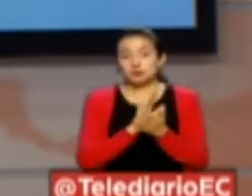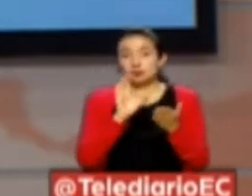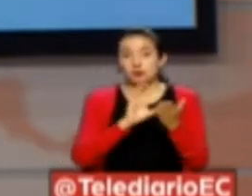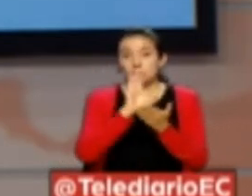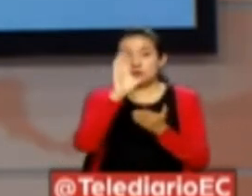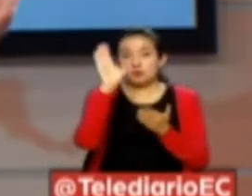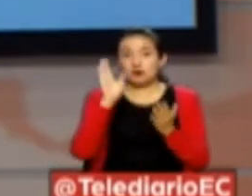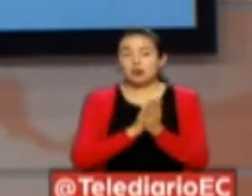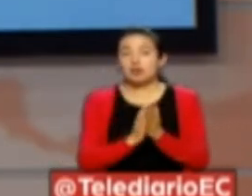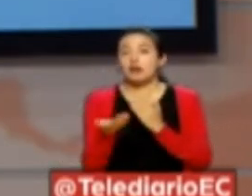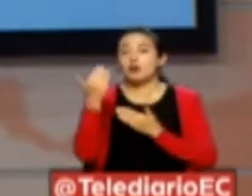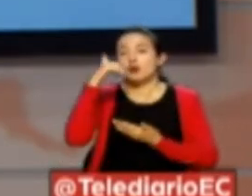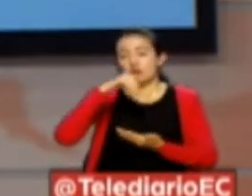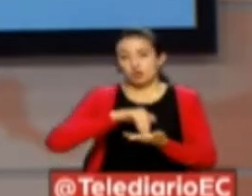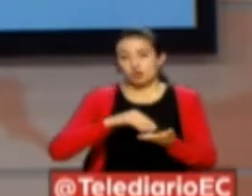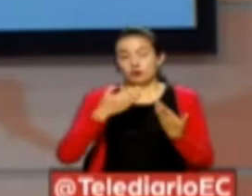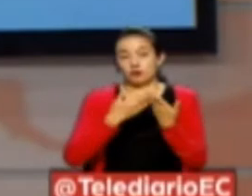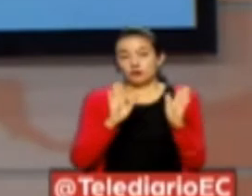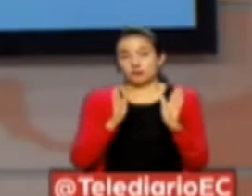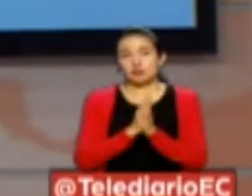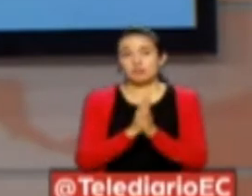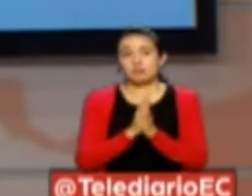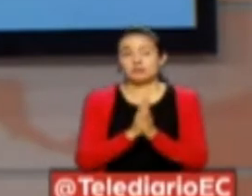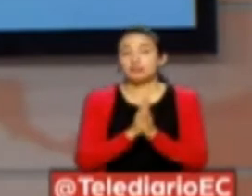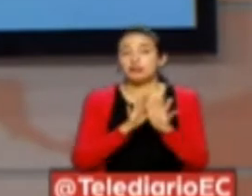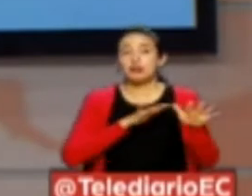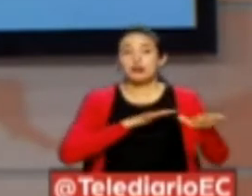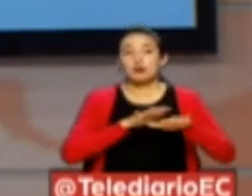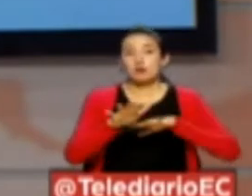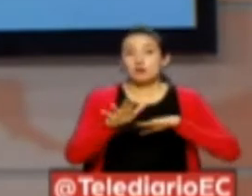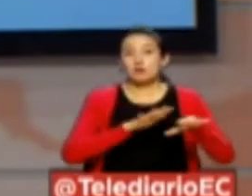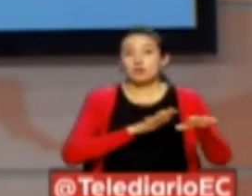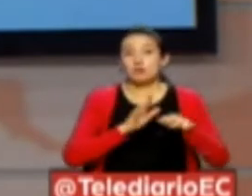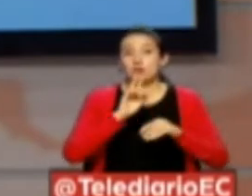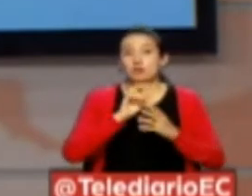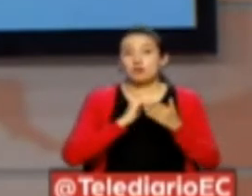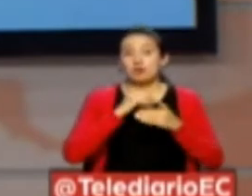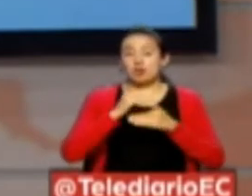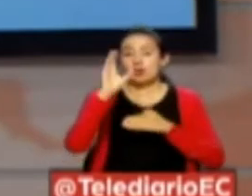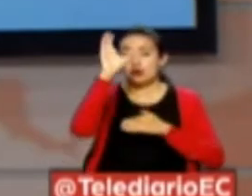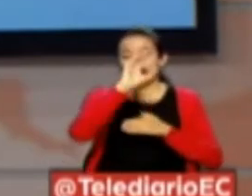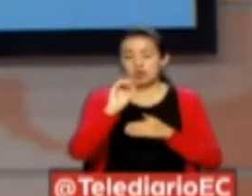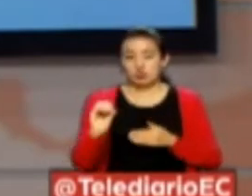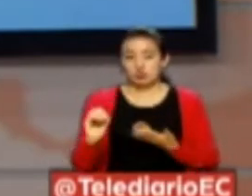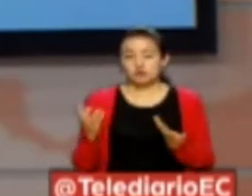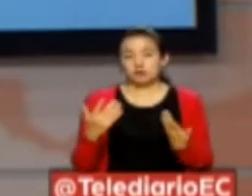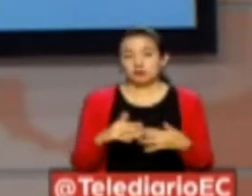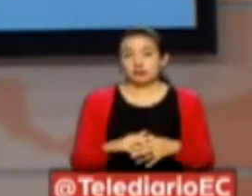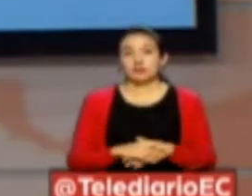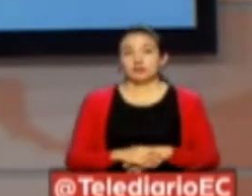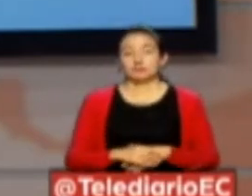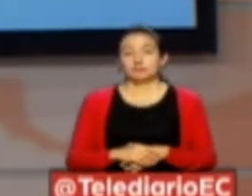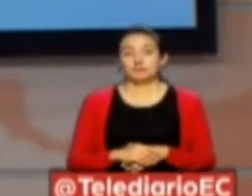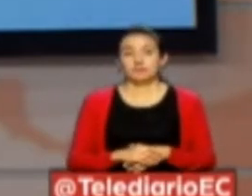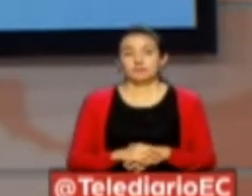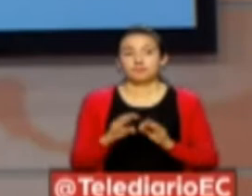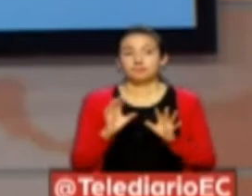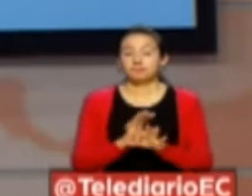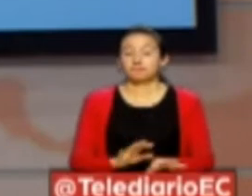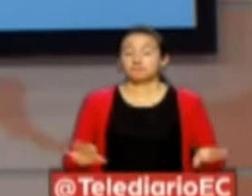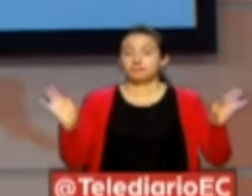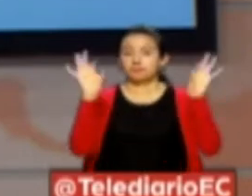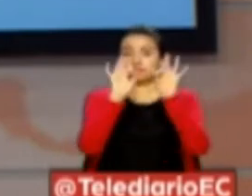2017 y se abrió se abrieron las actividades extras en el ciclo costa ya y es importante porque